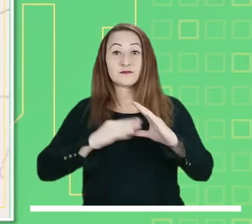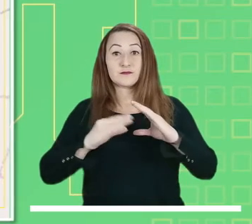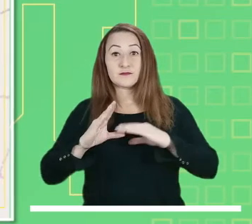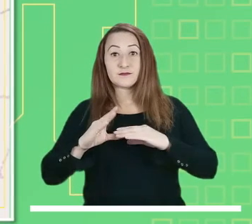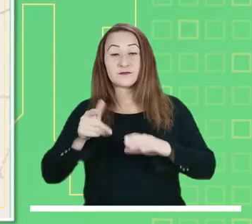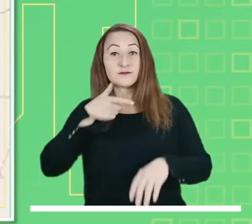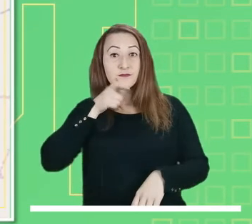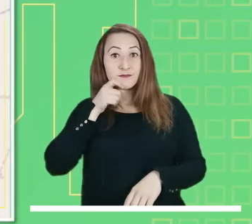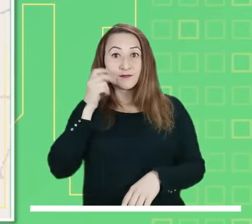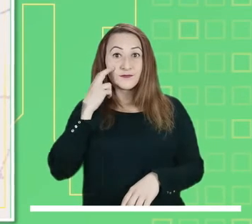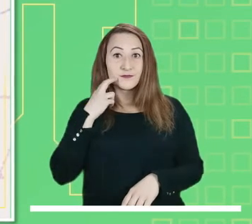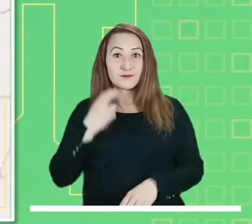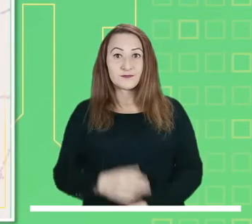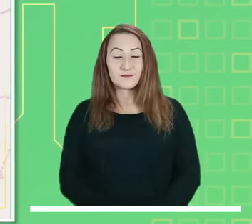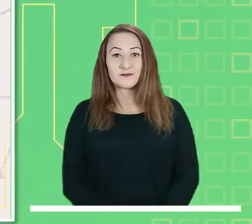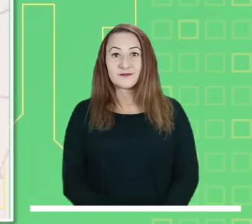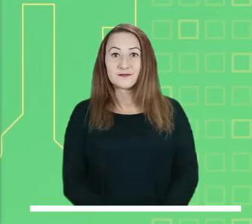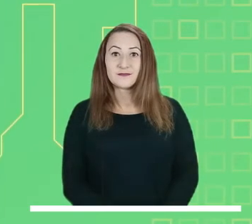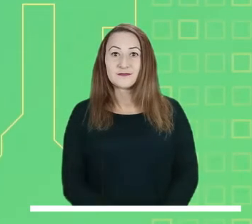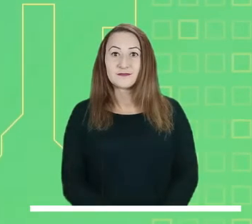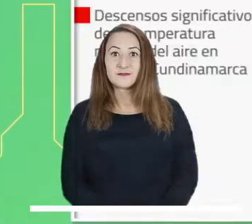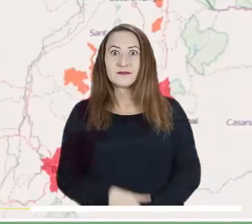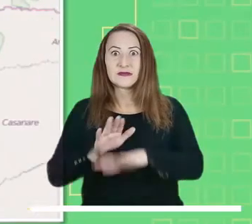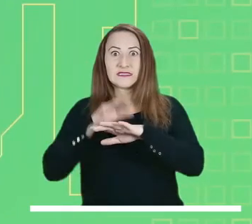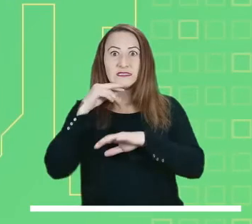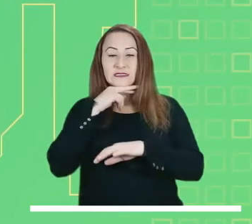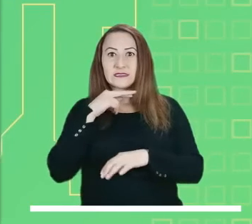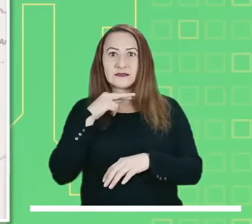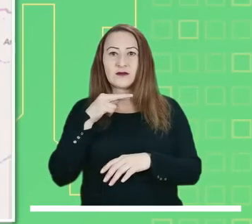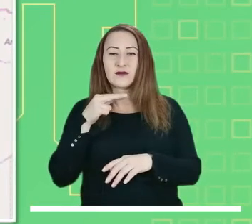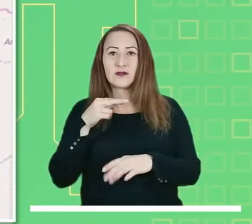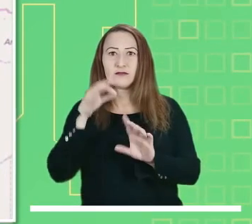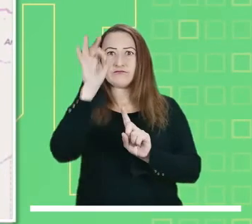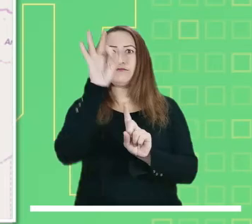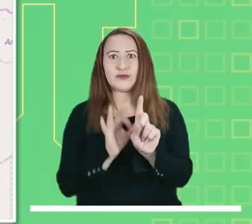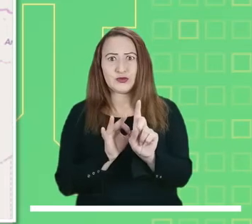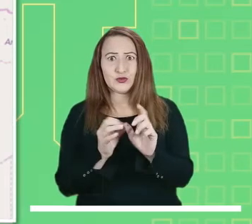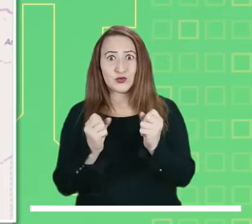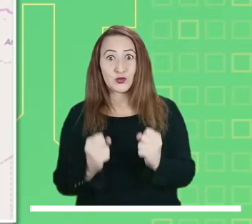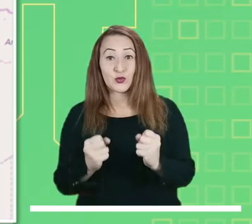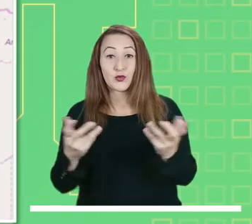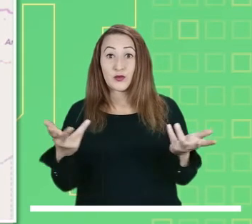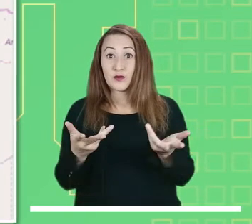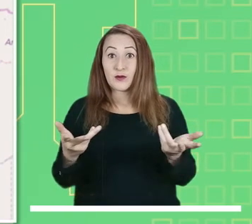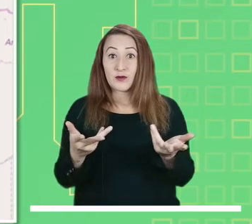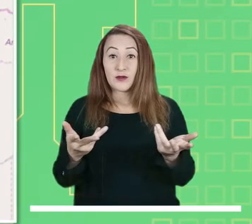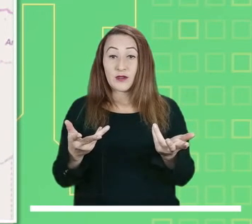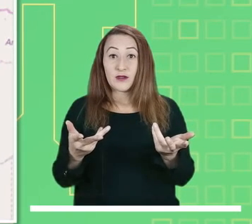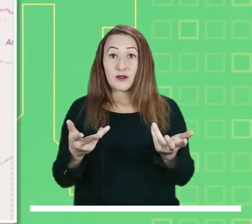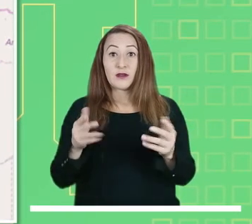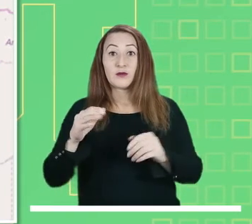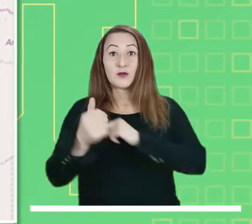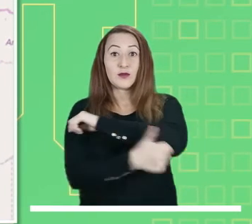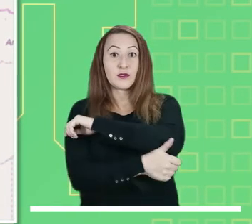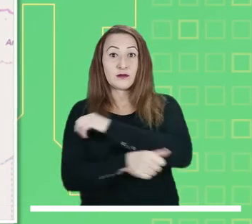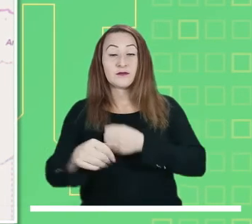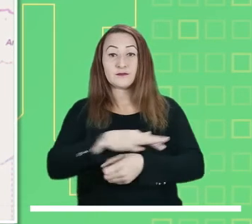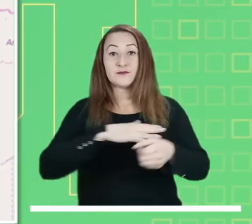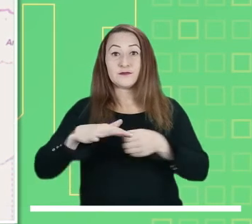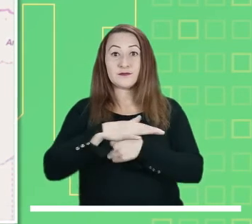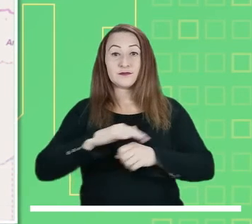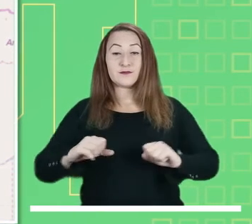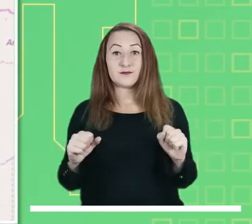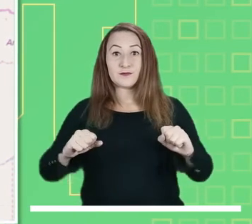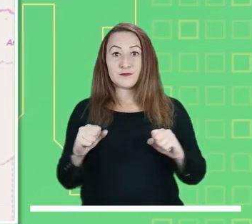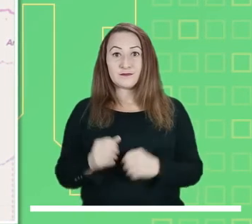de tierra en zonas inestables de los departamentos de Cauca, Caldas y Chocó. Alerta roja por descensos significativos